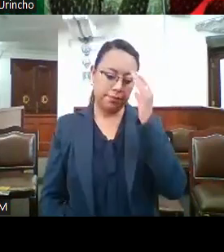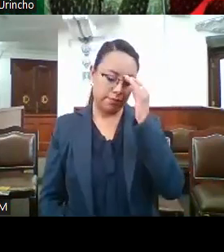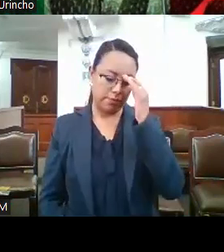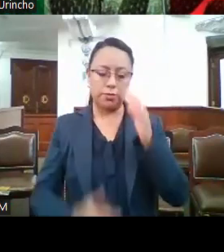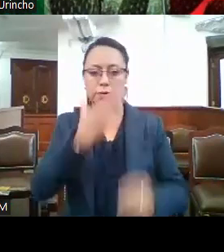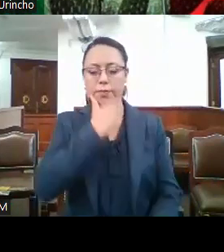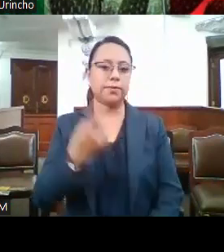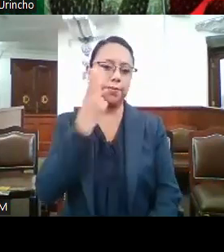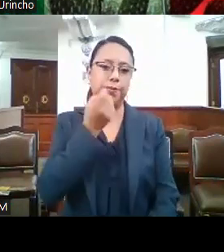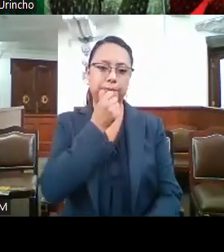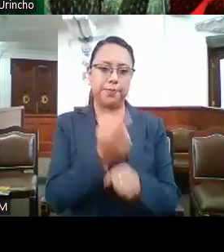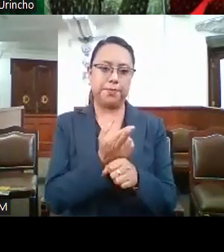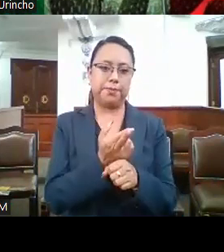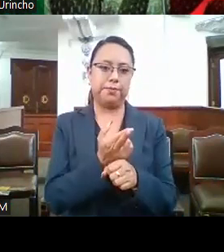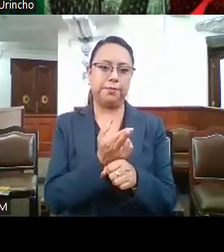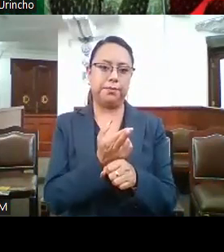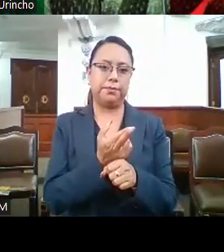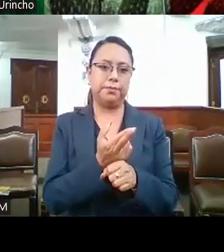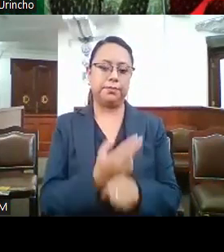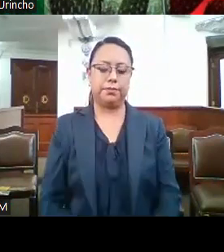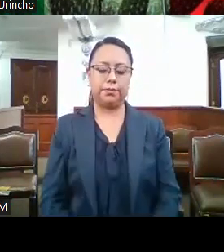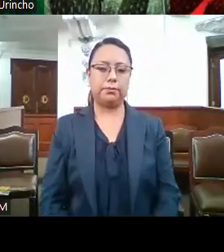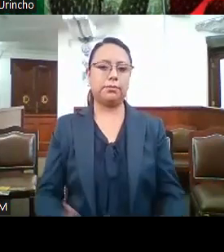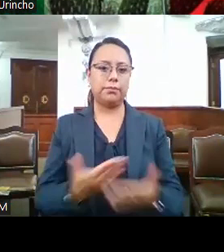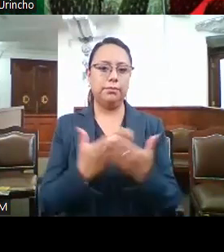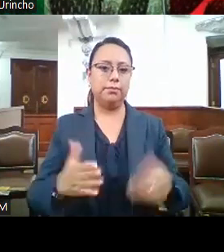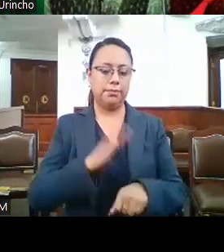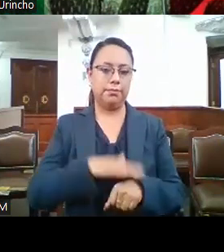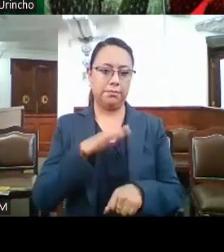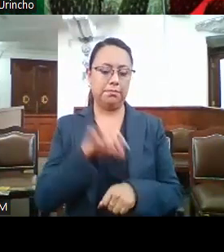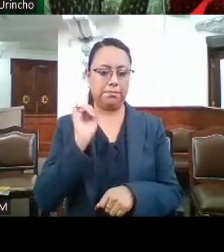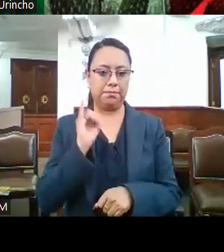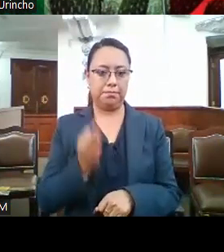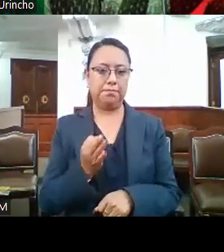diputado secretario. Gracias. Se informa que hay mayoría en favor. En consecuencia, se aprueba por unanimidad.